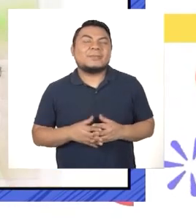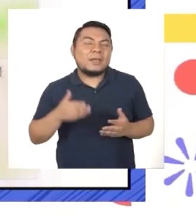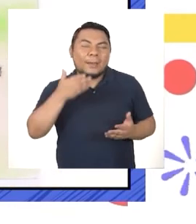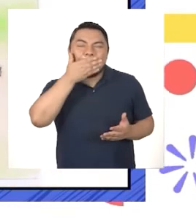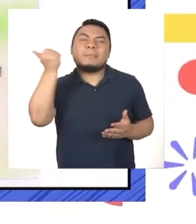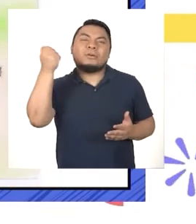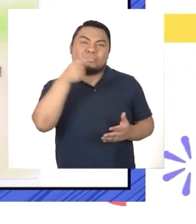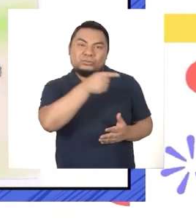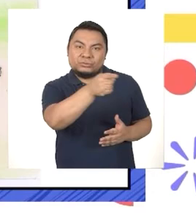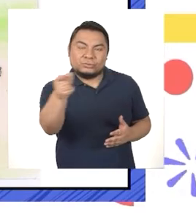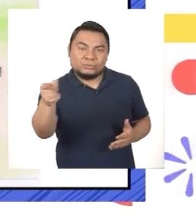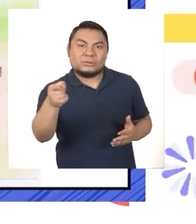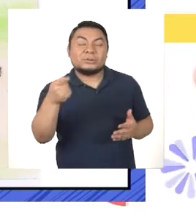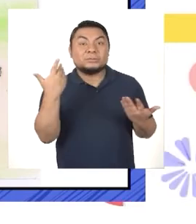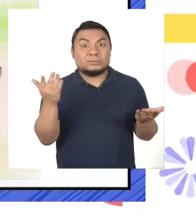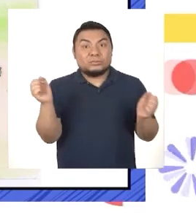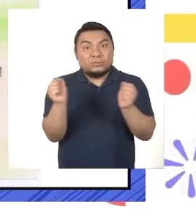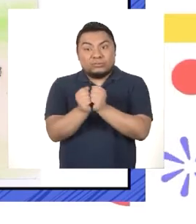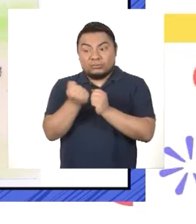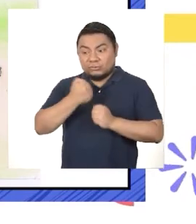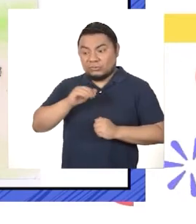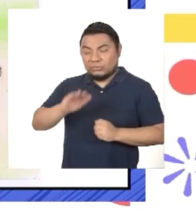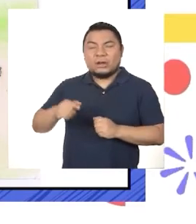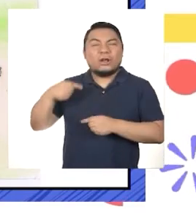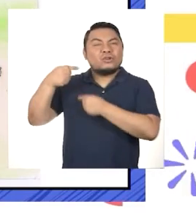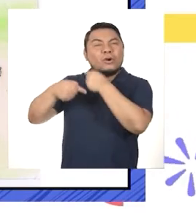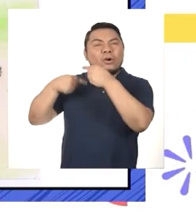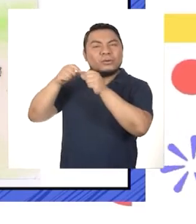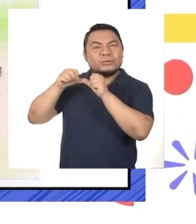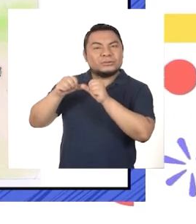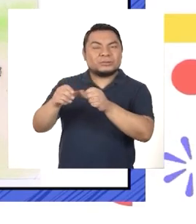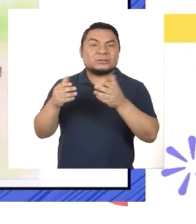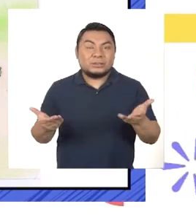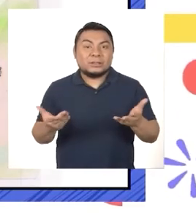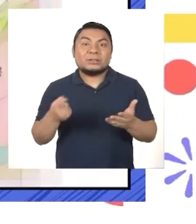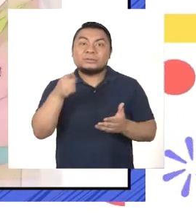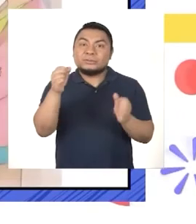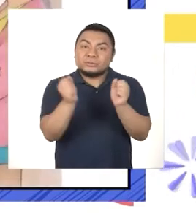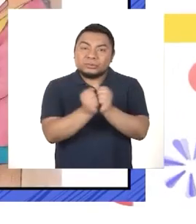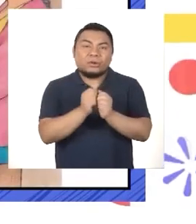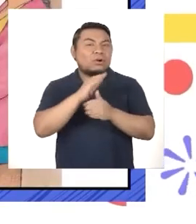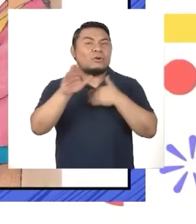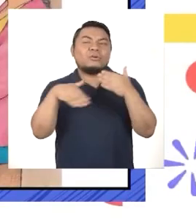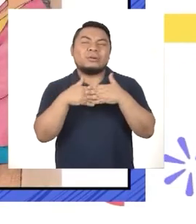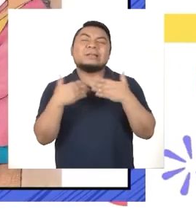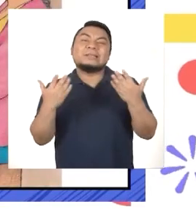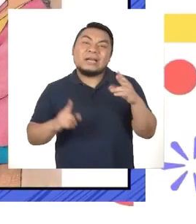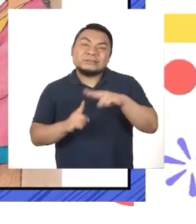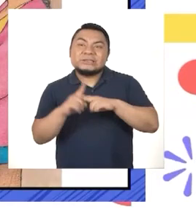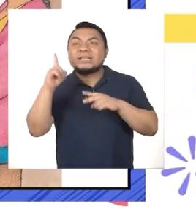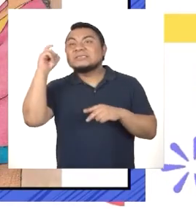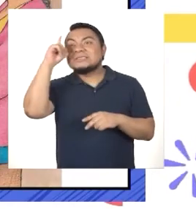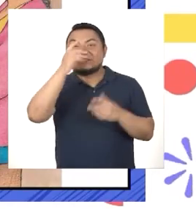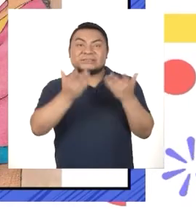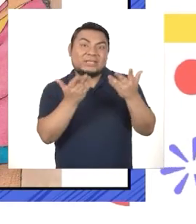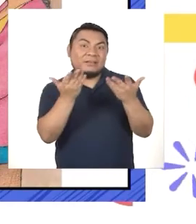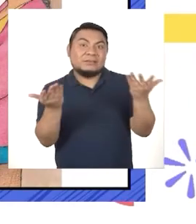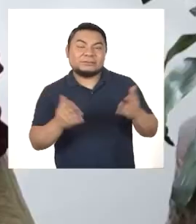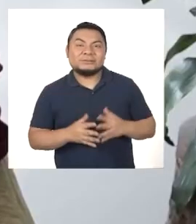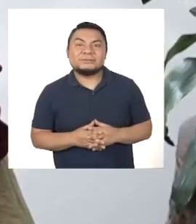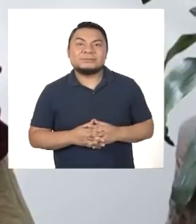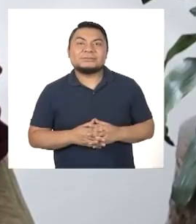¿Qué mejor que ustedes, que están con ellos en el día a día y están ahí con todas las dificultades que se puedan